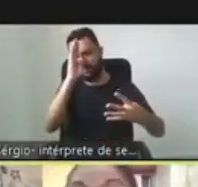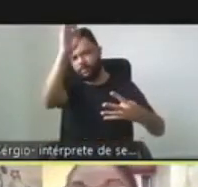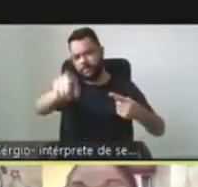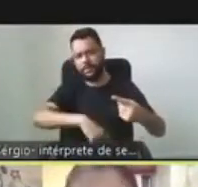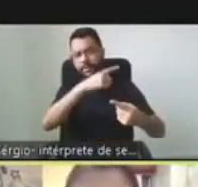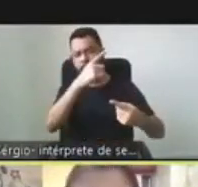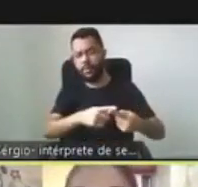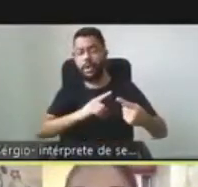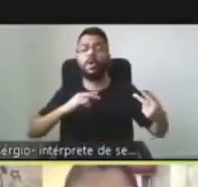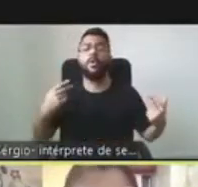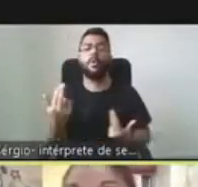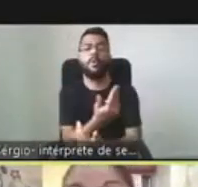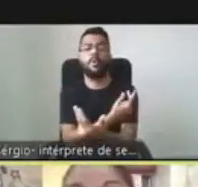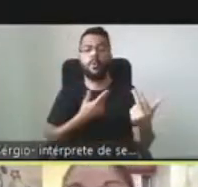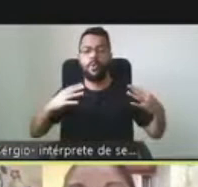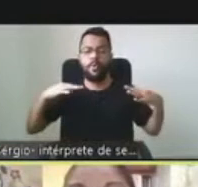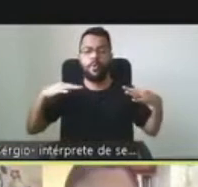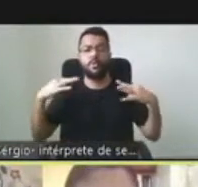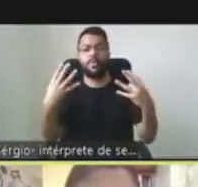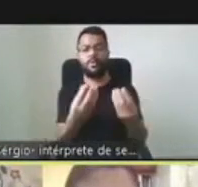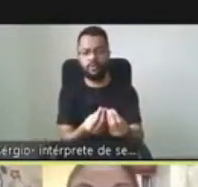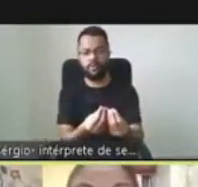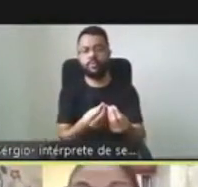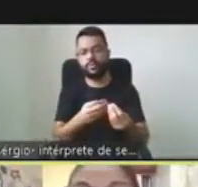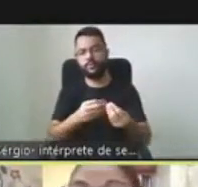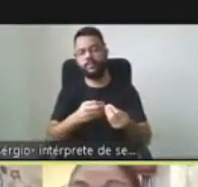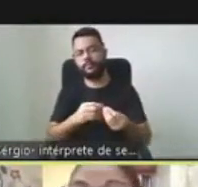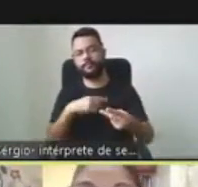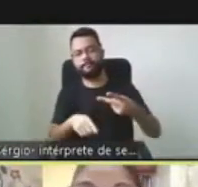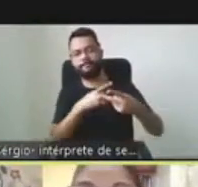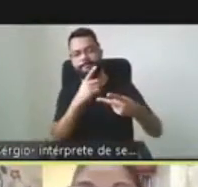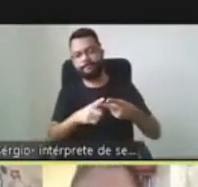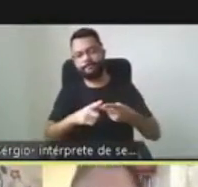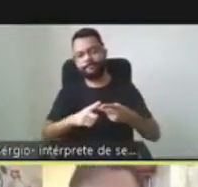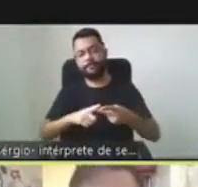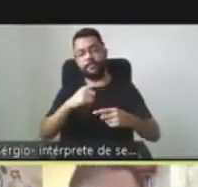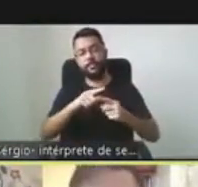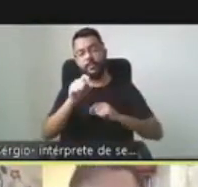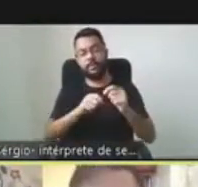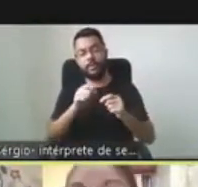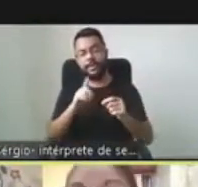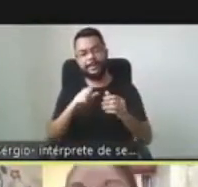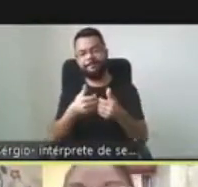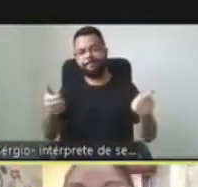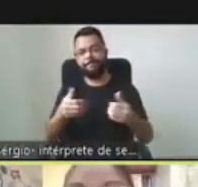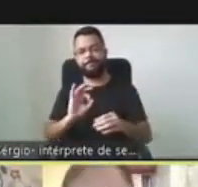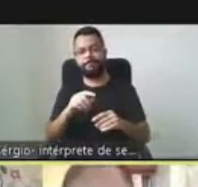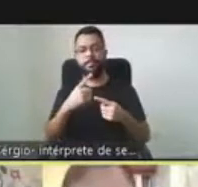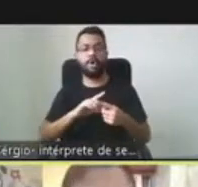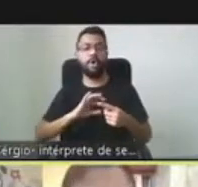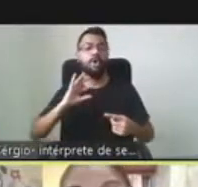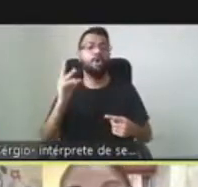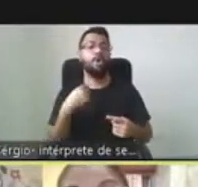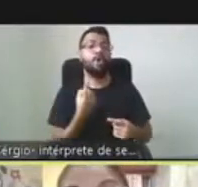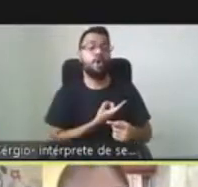universalidad, porque nos aborda a todos, el principio de la indivisibilidad, porque todos gozamos de los